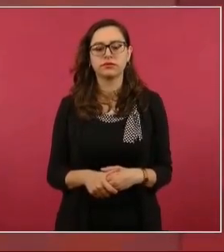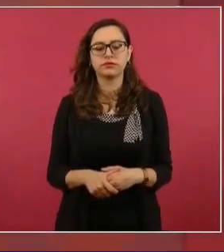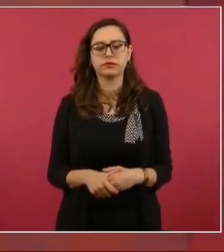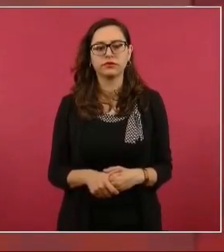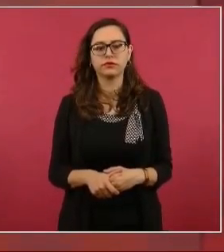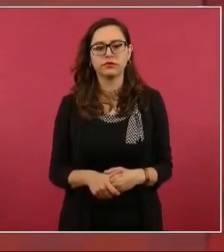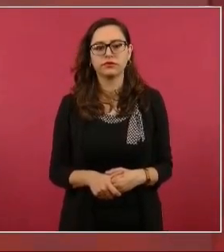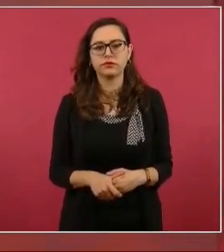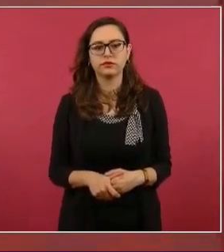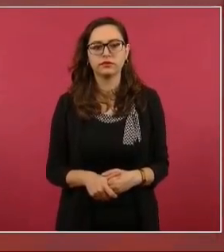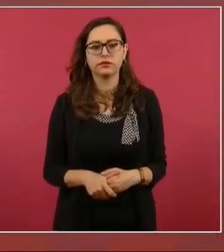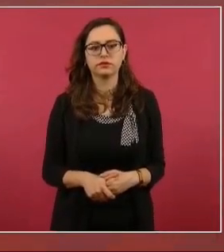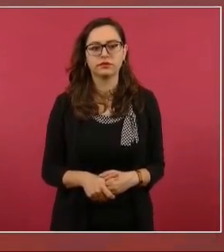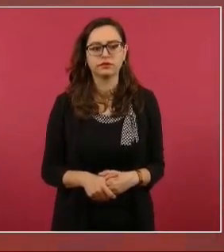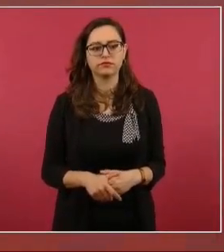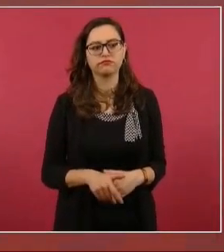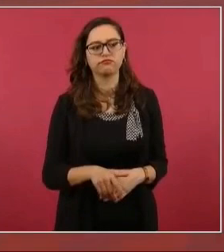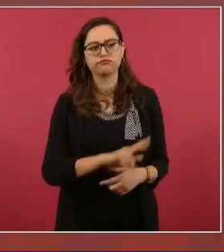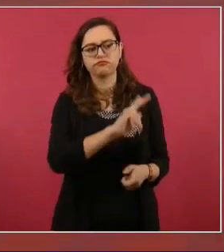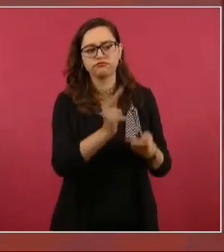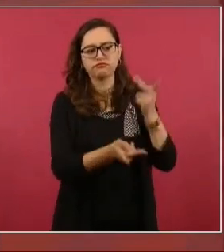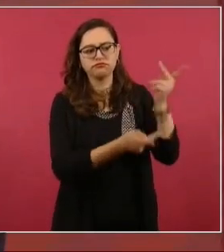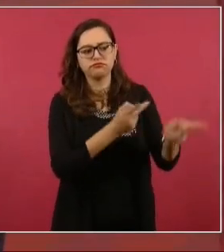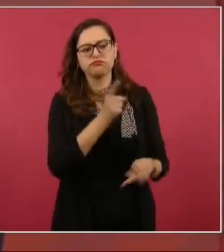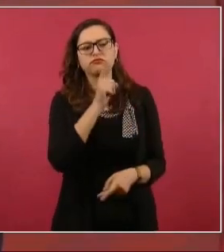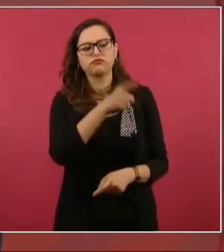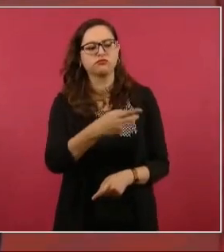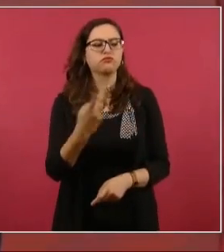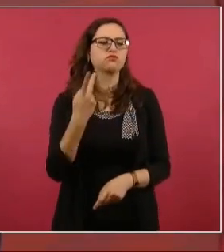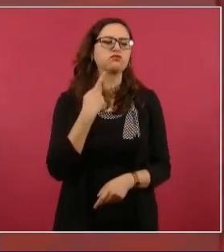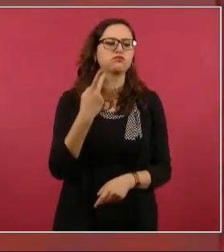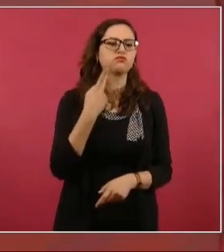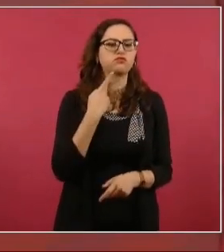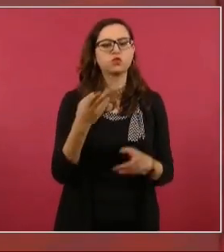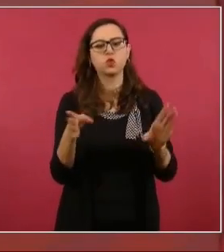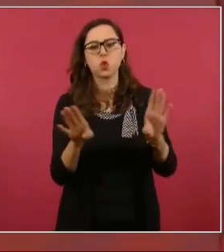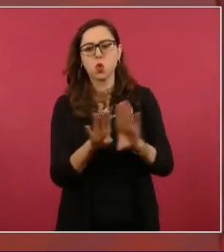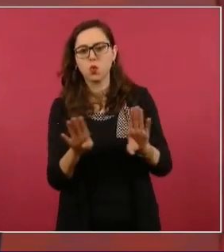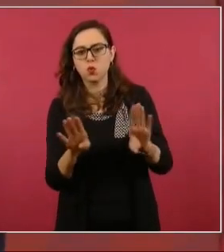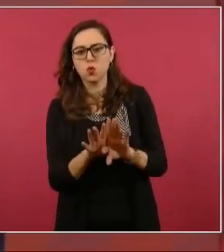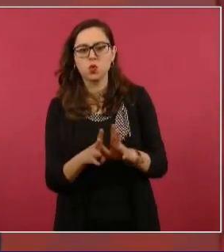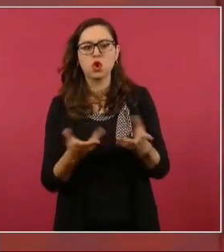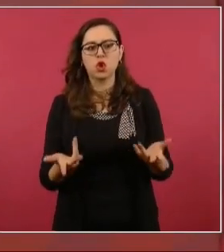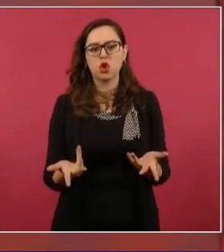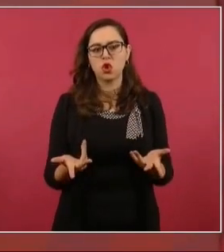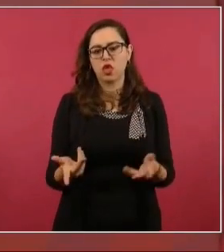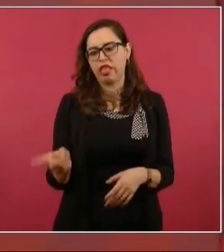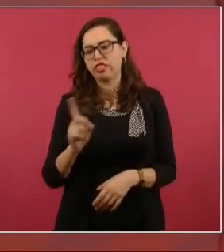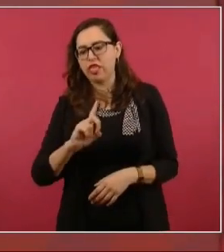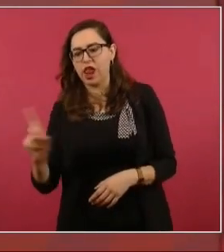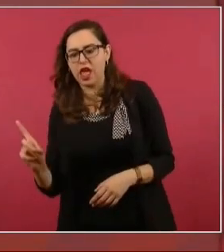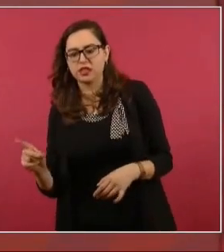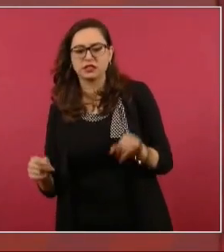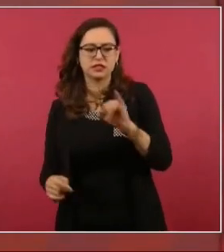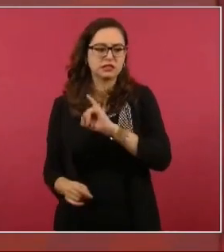preferencia política tenían, si eran conservadores, si eran